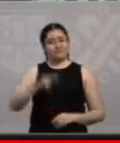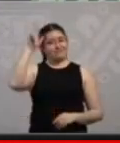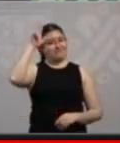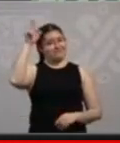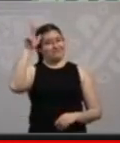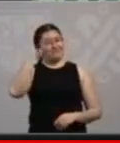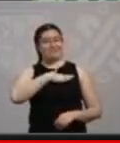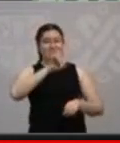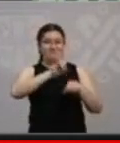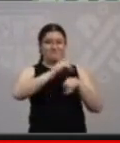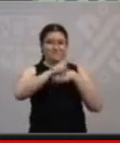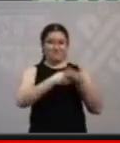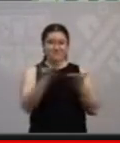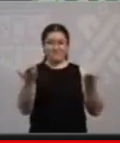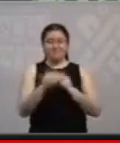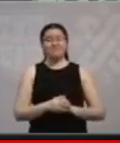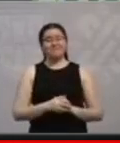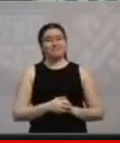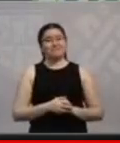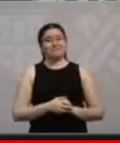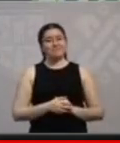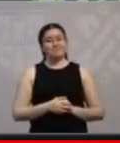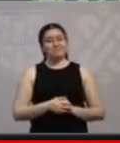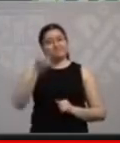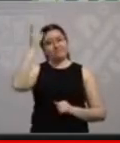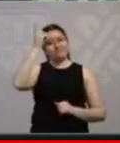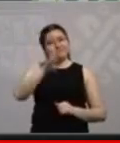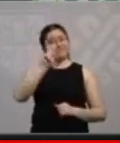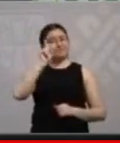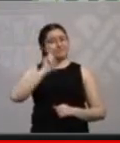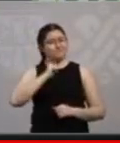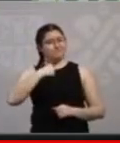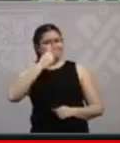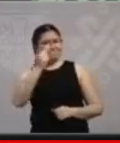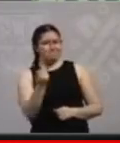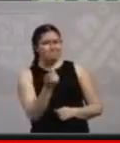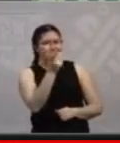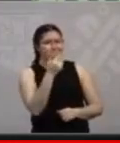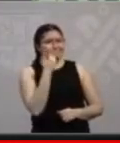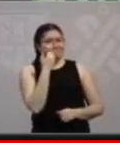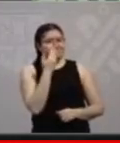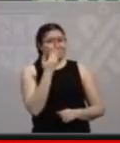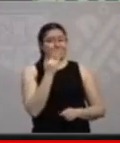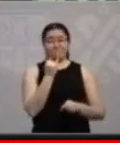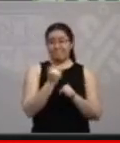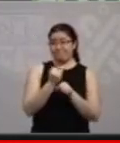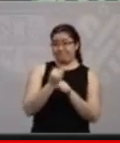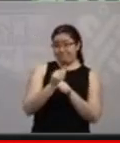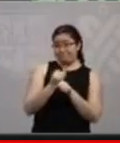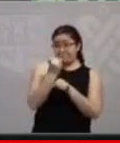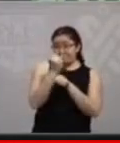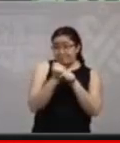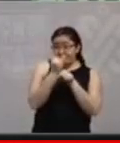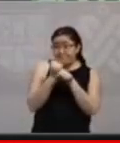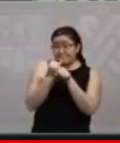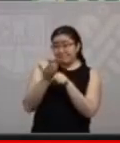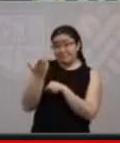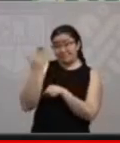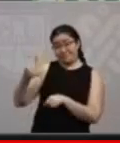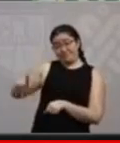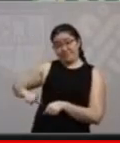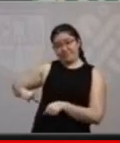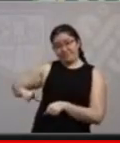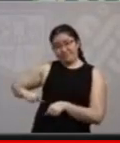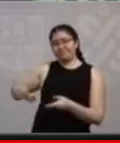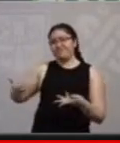Hola, buenos días a todos. Doctora, me gustaría primero preguntarle sobre las investigaciones que se hacen a los exfuncionarios de la administración